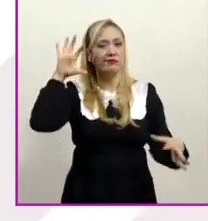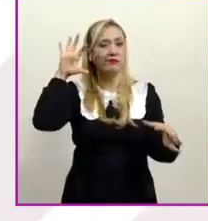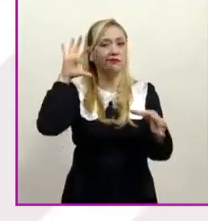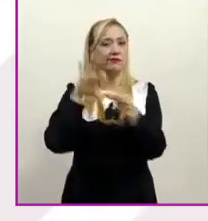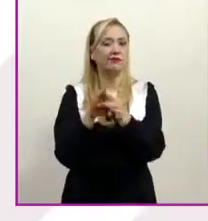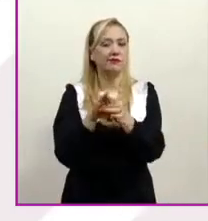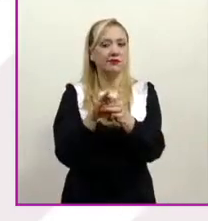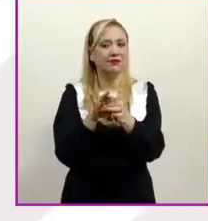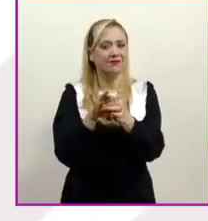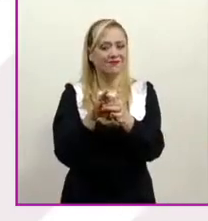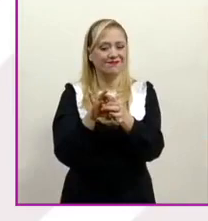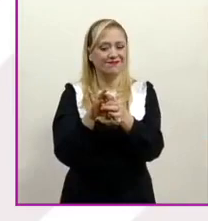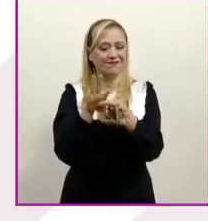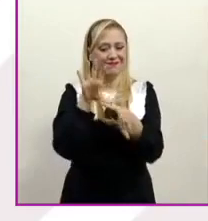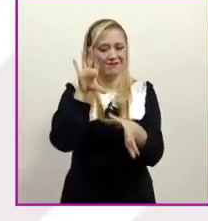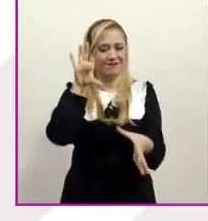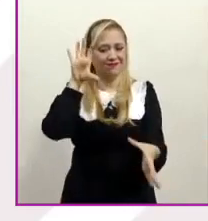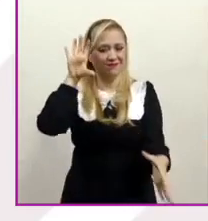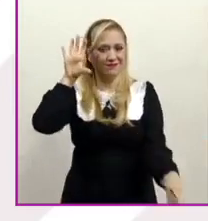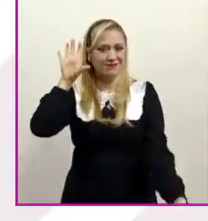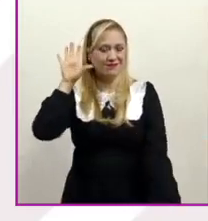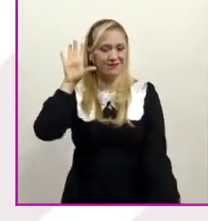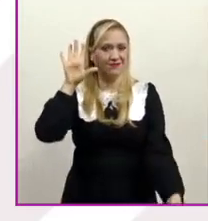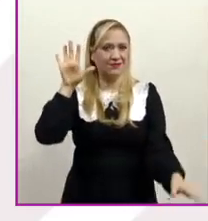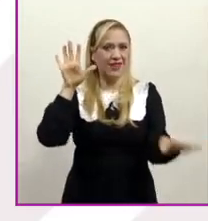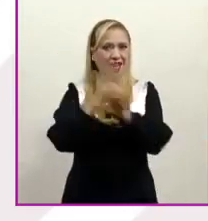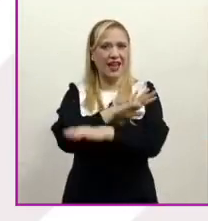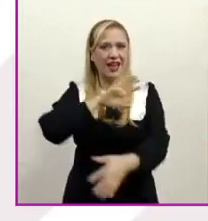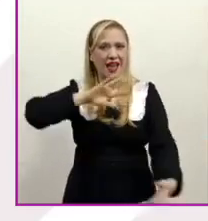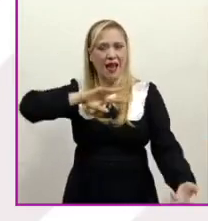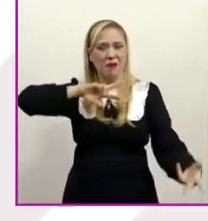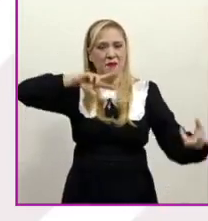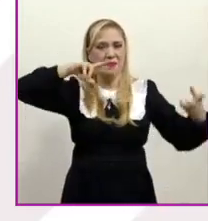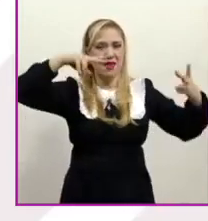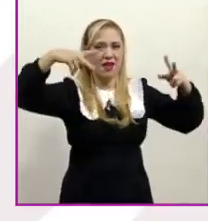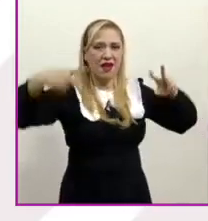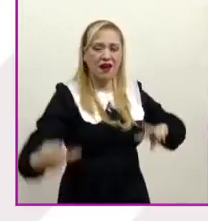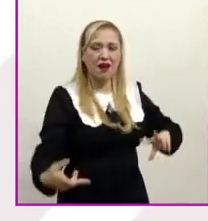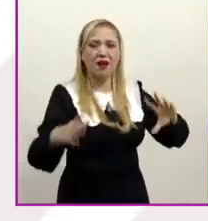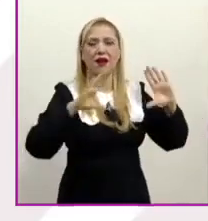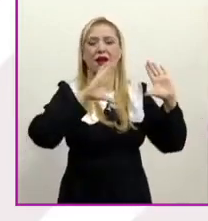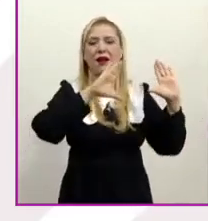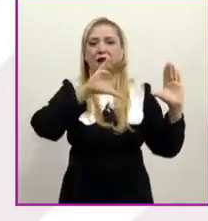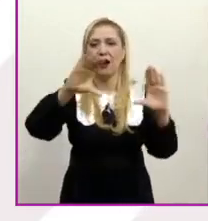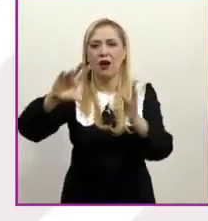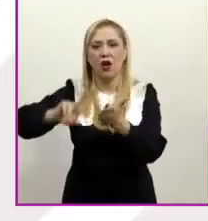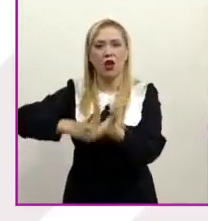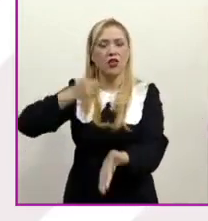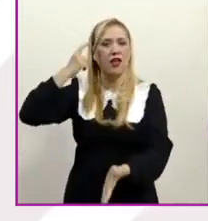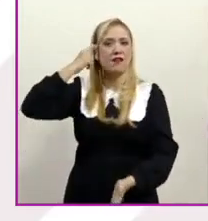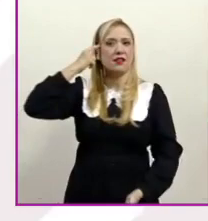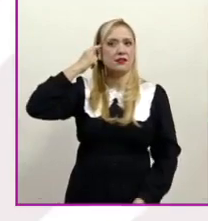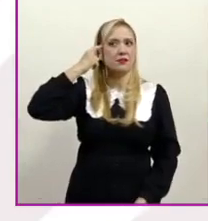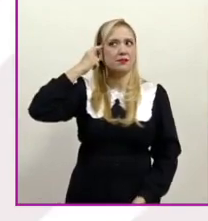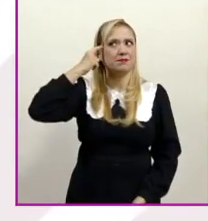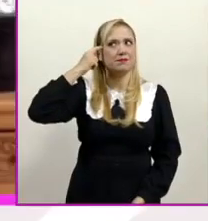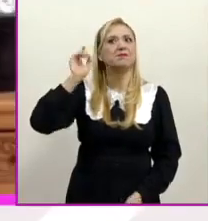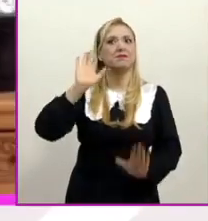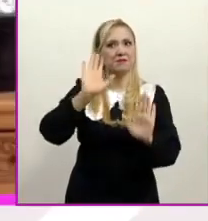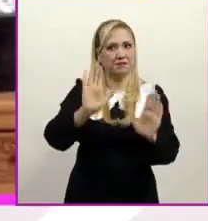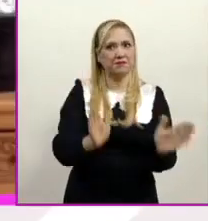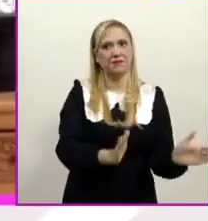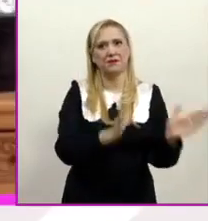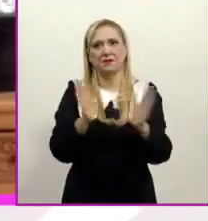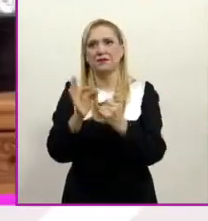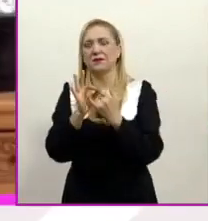sobre cómo vamos a hacer para cambiar estas narrativas y educar o reeducarnos. Vamos a hablar sobre eso. ¿Qué les